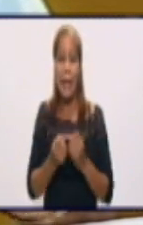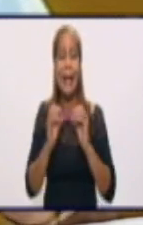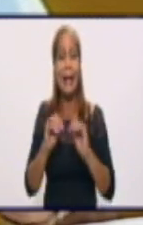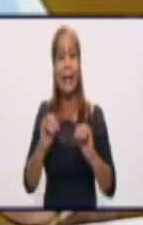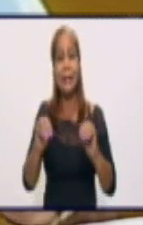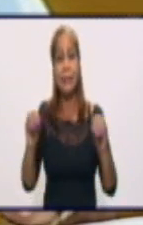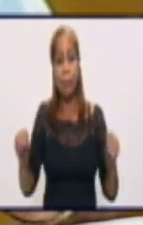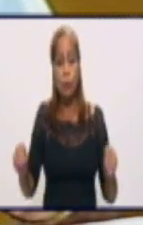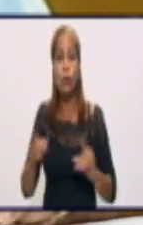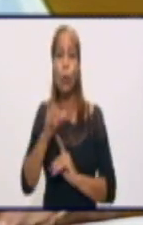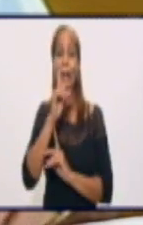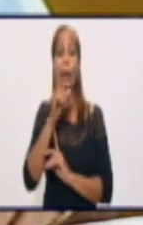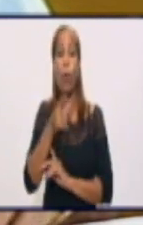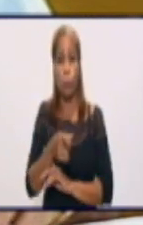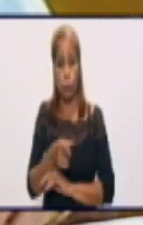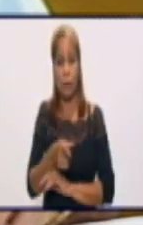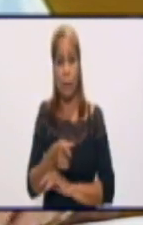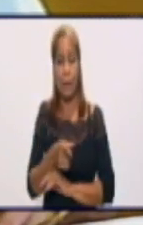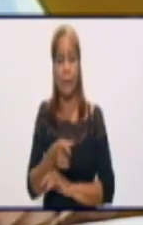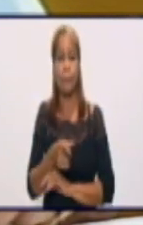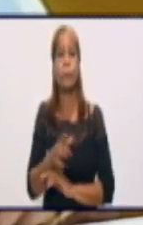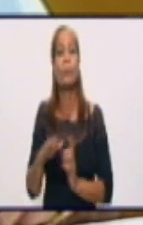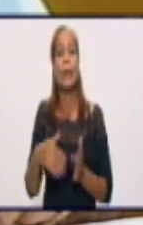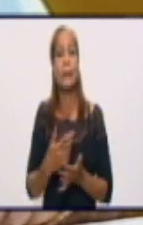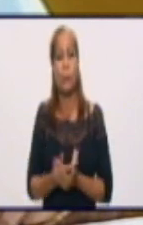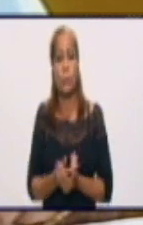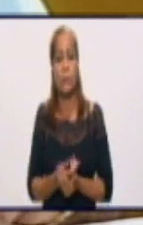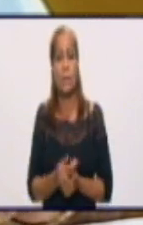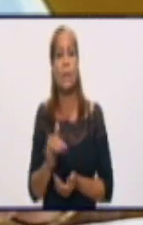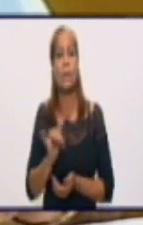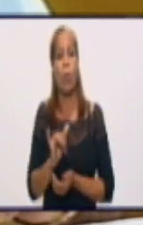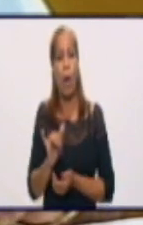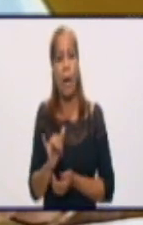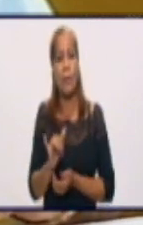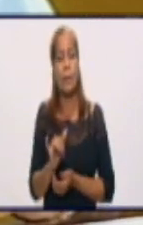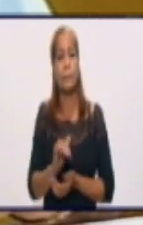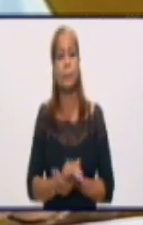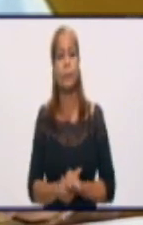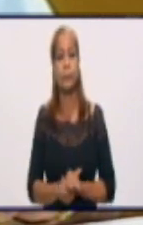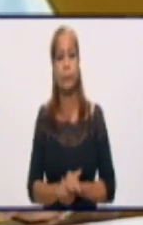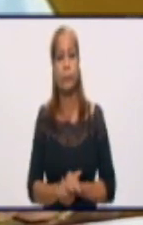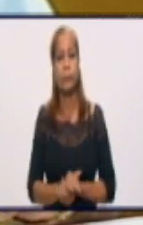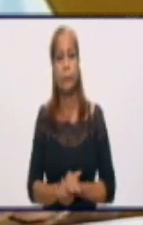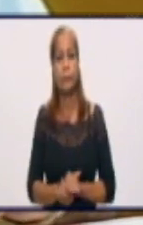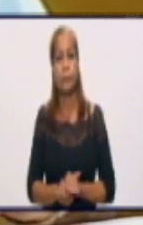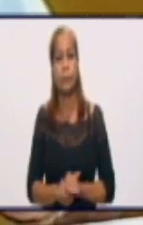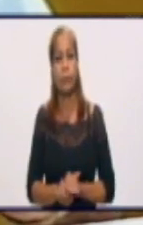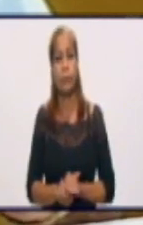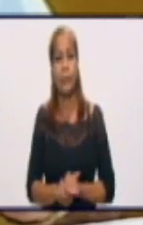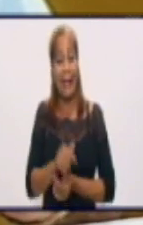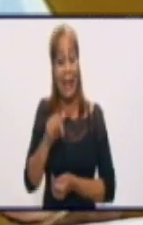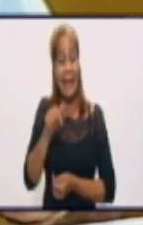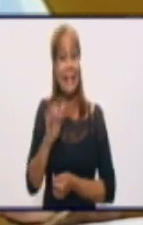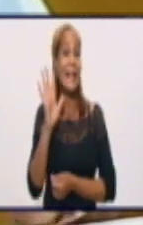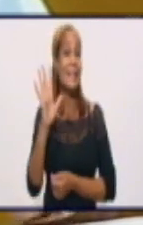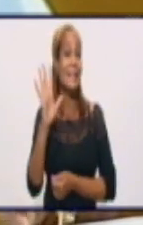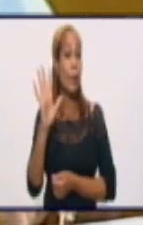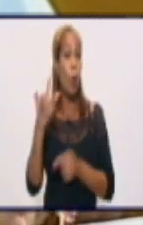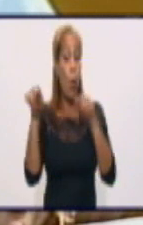la generación distribuida y esto aparejado a la generación base que son estas cinco subestaciones esas cinco plantas térmicas que están